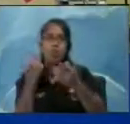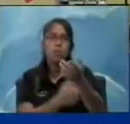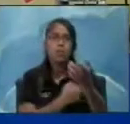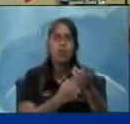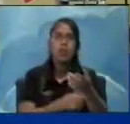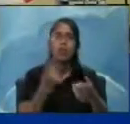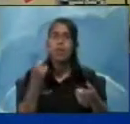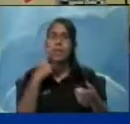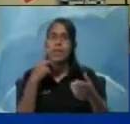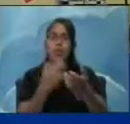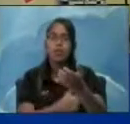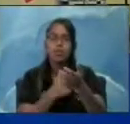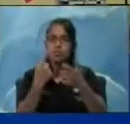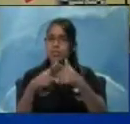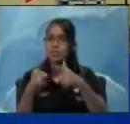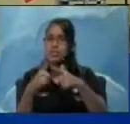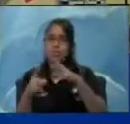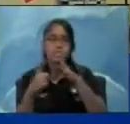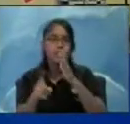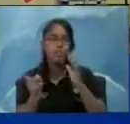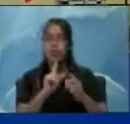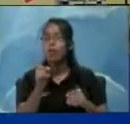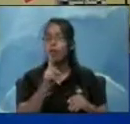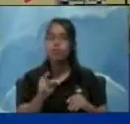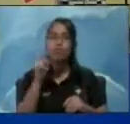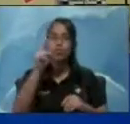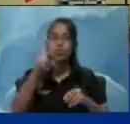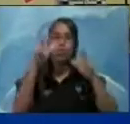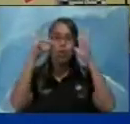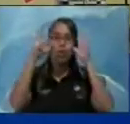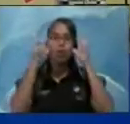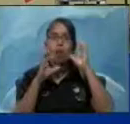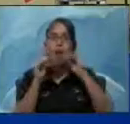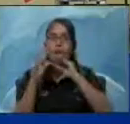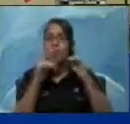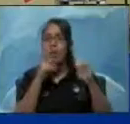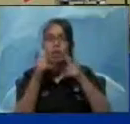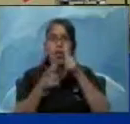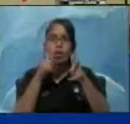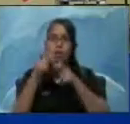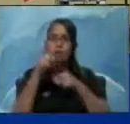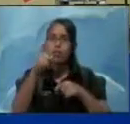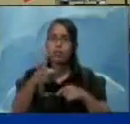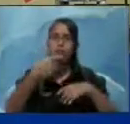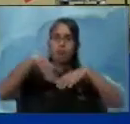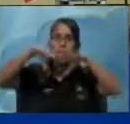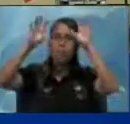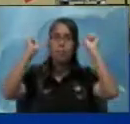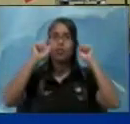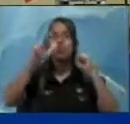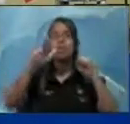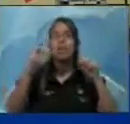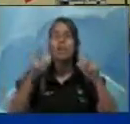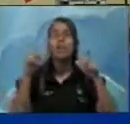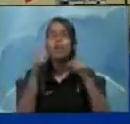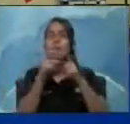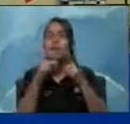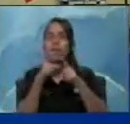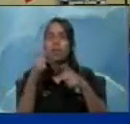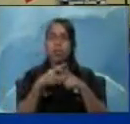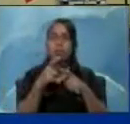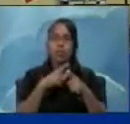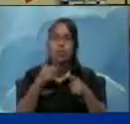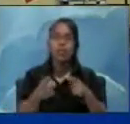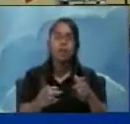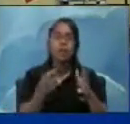dijo el hermano o la hermana tal Y usted le oyó hablando en lengua y usted se aprendió tres palabras Entonces usted va